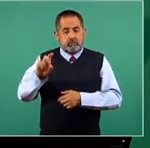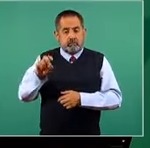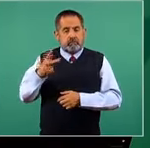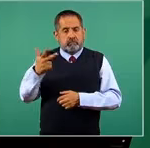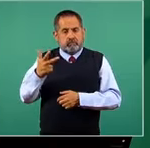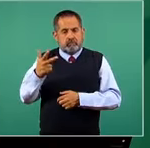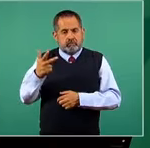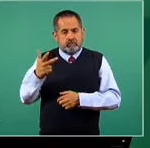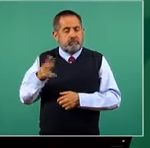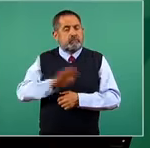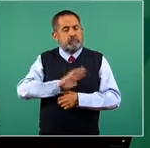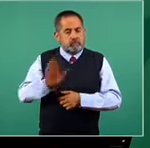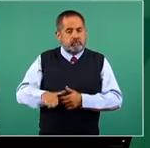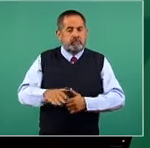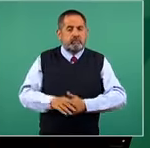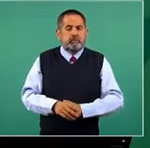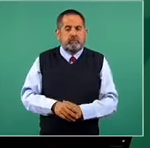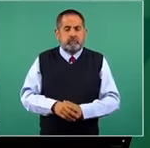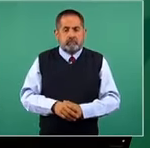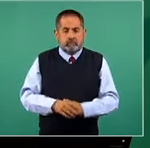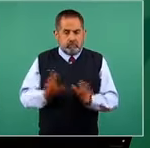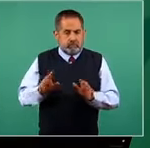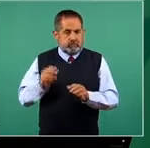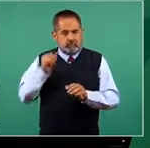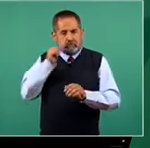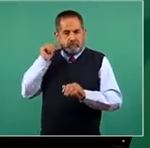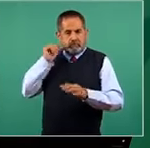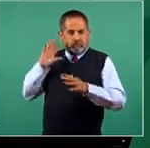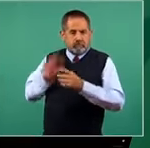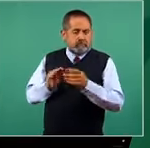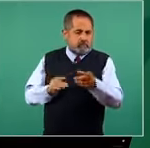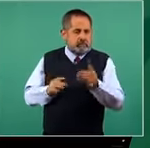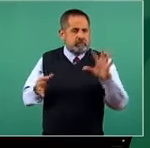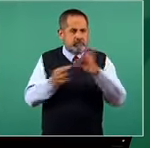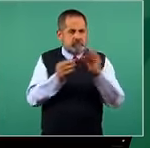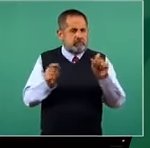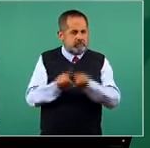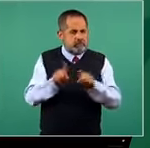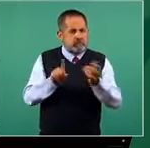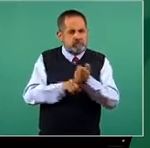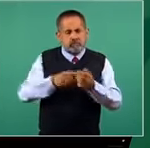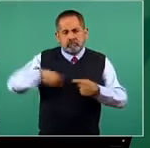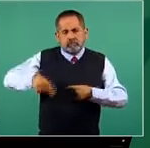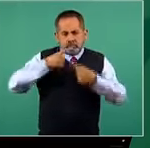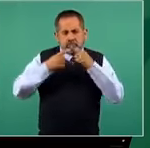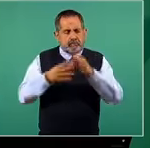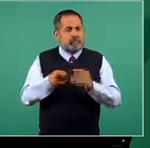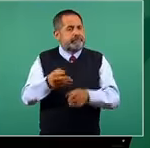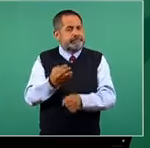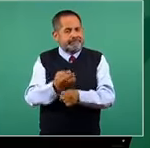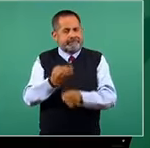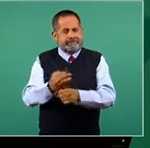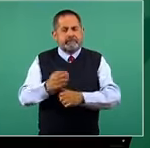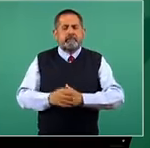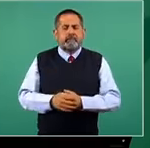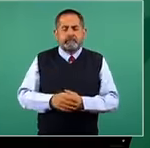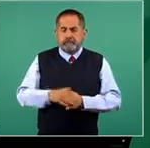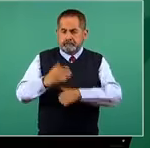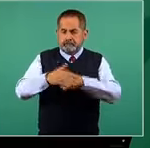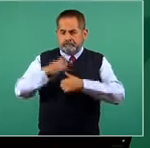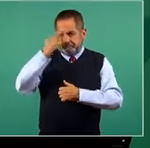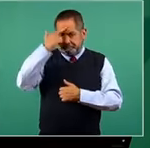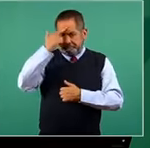228,838 defunciones hasta el corte del, que es consistente con lo que veníamos teniendo. Y en este momento, recordar que